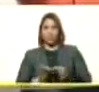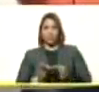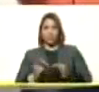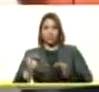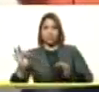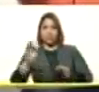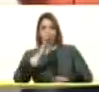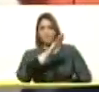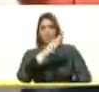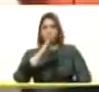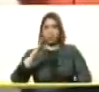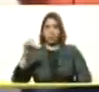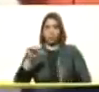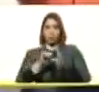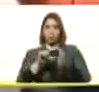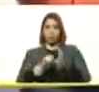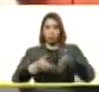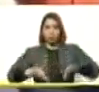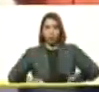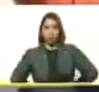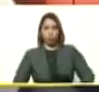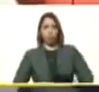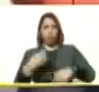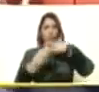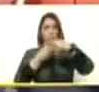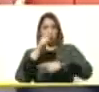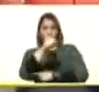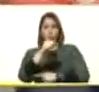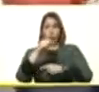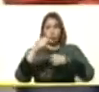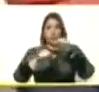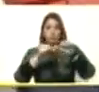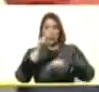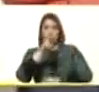donde nació nuestra revolución del siglo XXI.